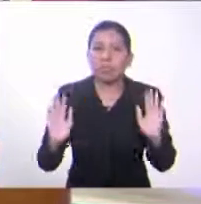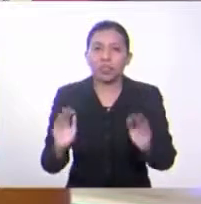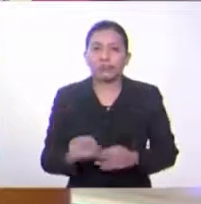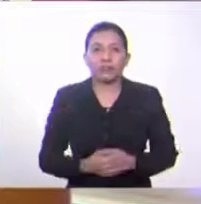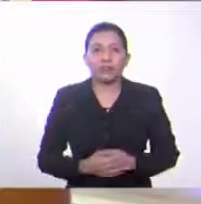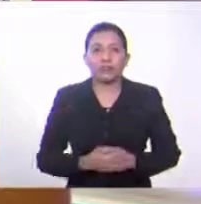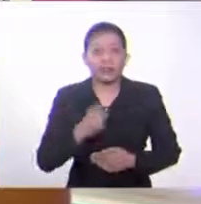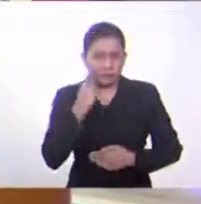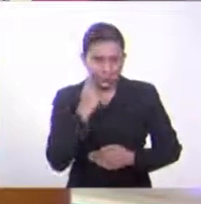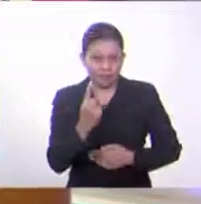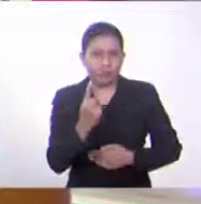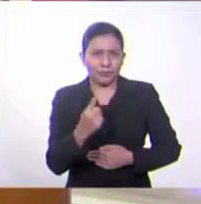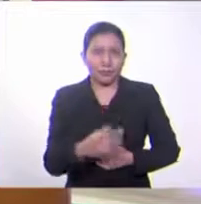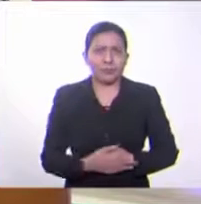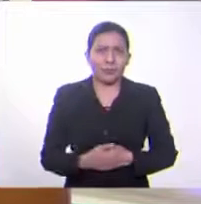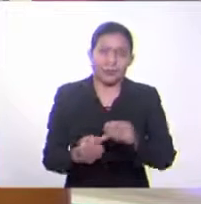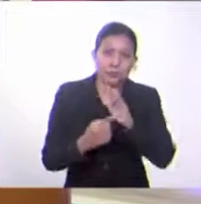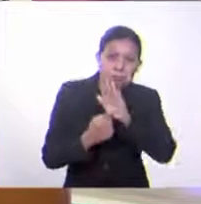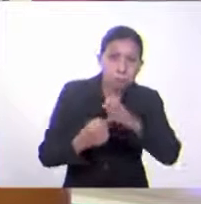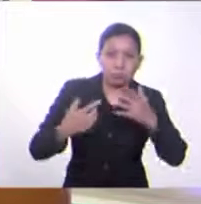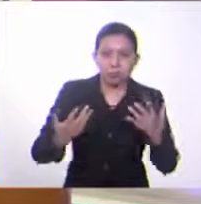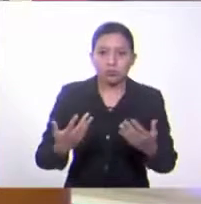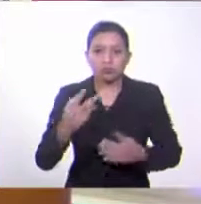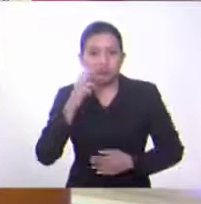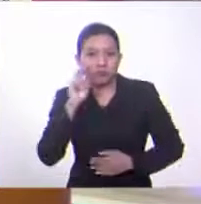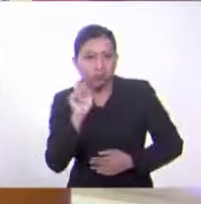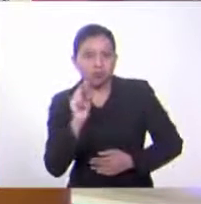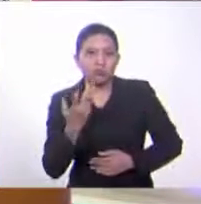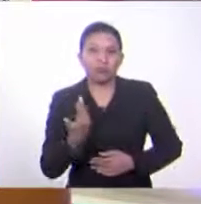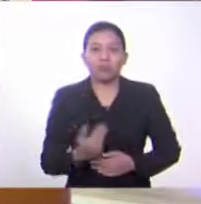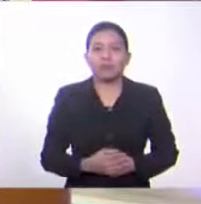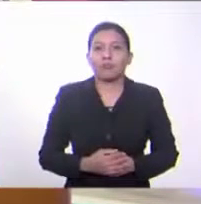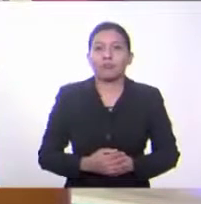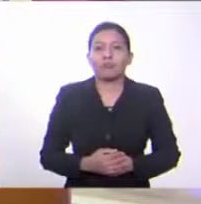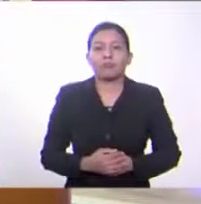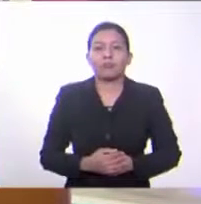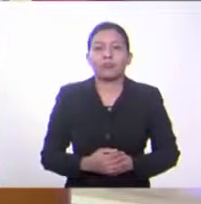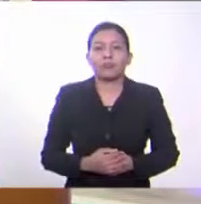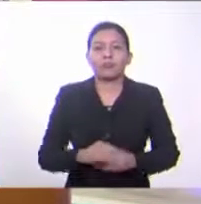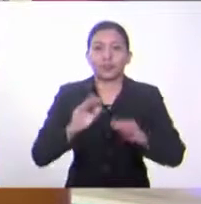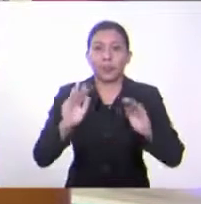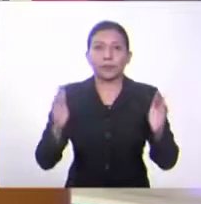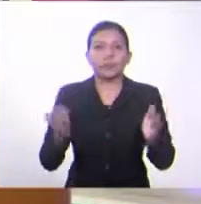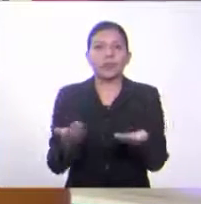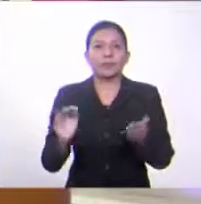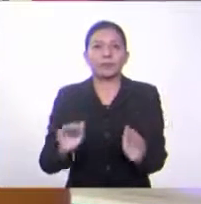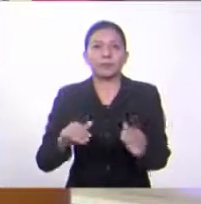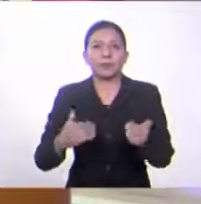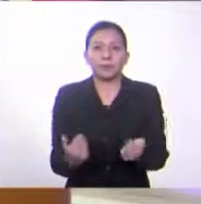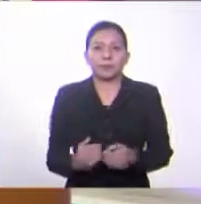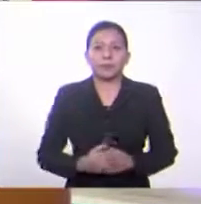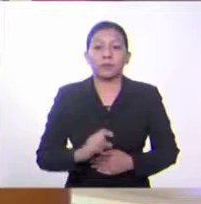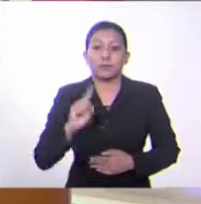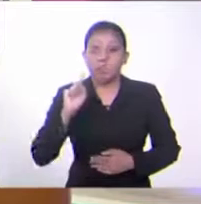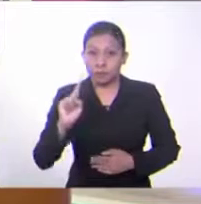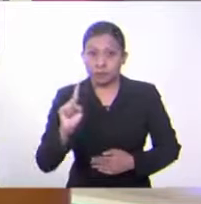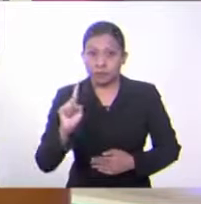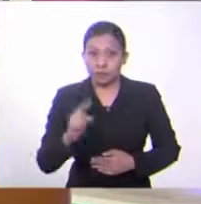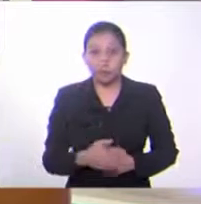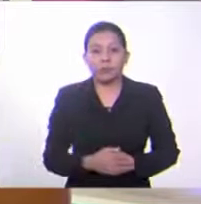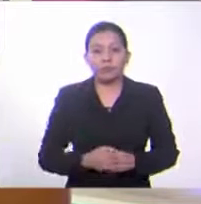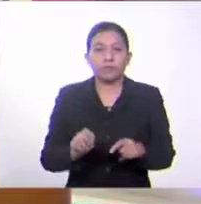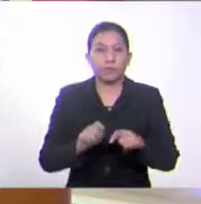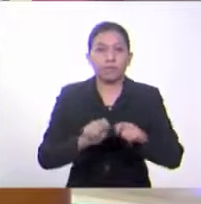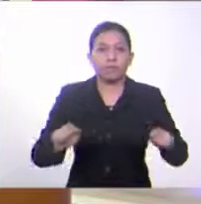que demostrar, ¿no? Es lo que tenemos que ver. Sí. Vaya, lo que vamos a hacer es lo siguiente. Vamos a tomar la longitud del lado